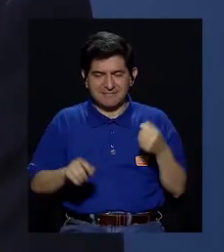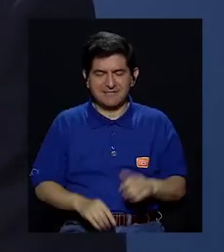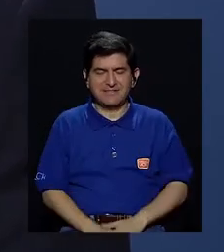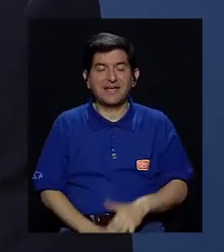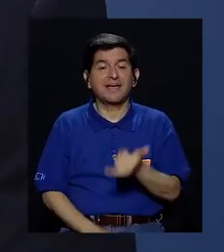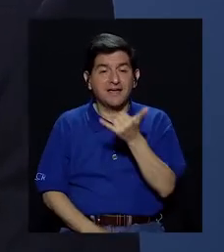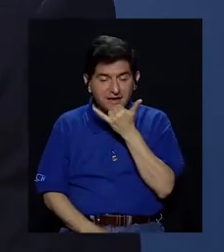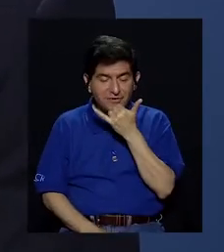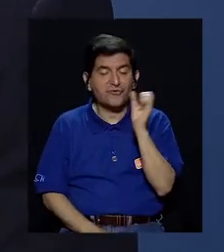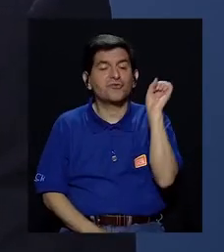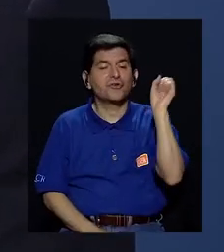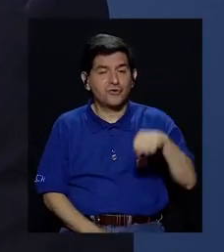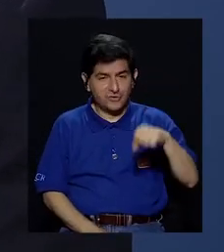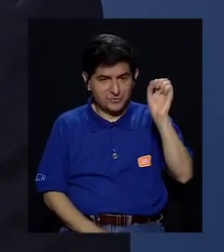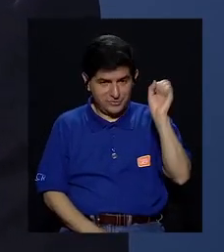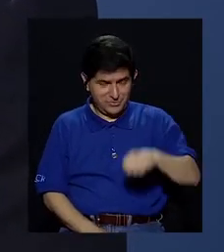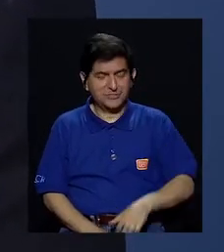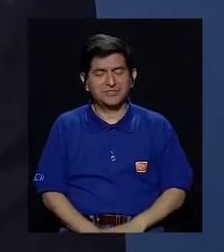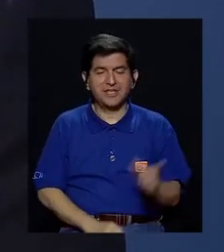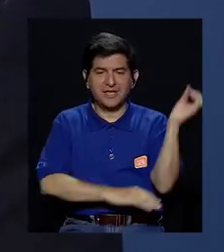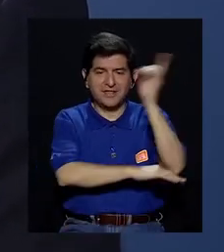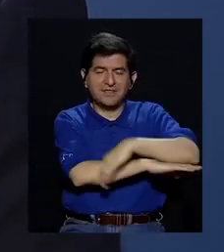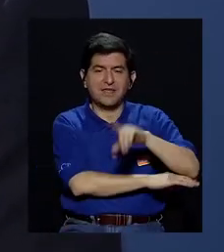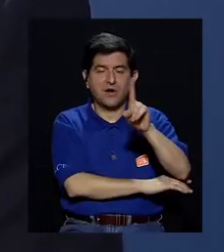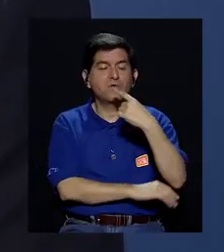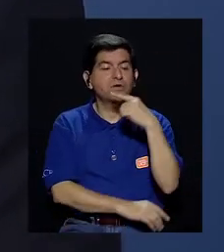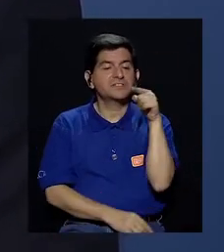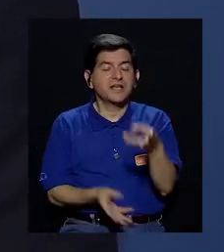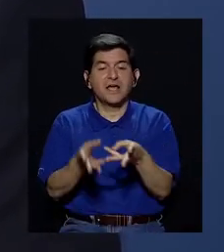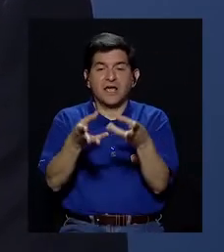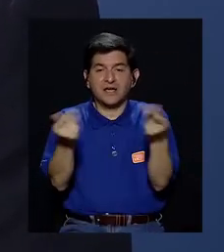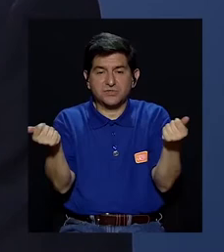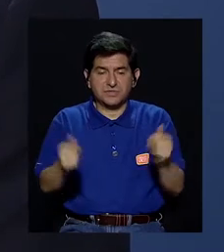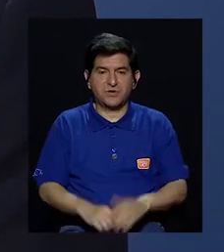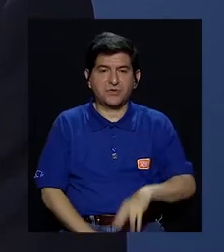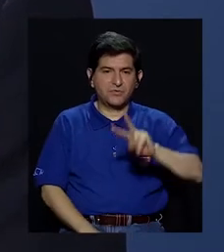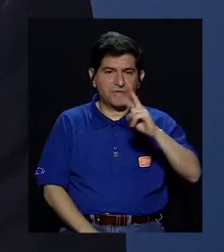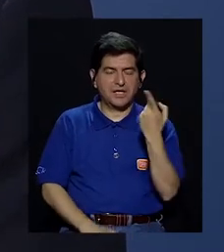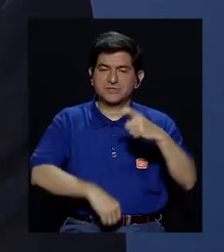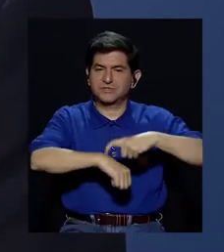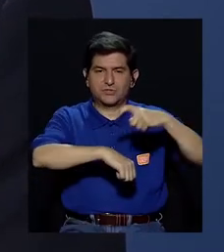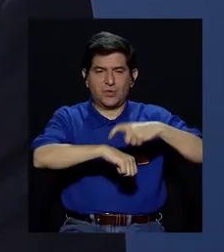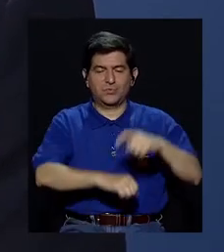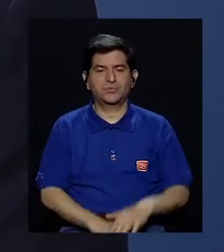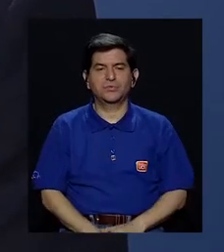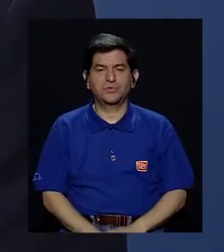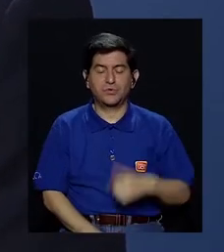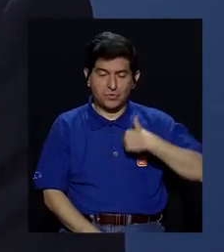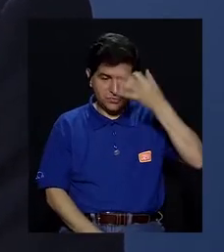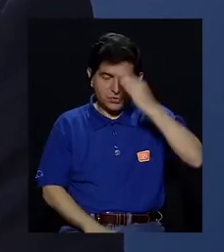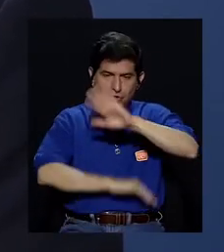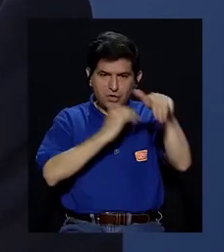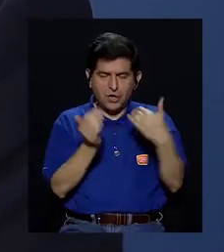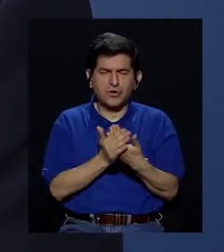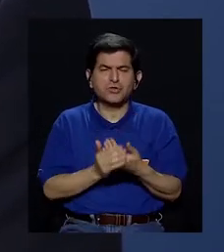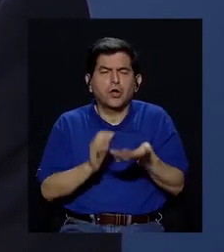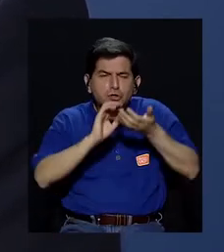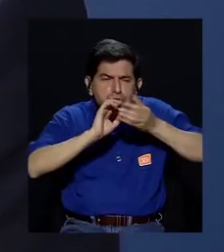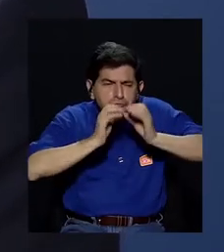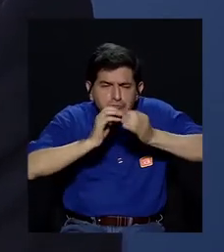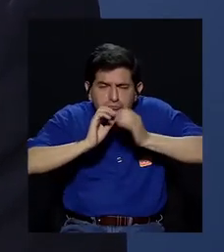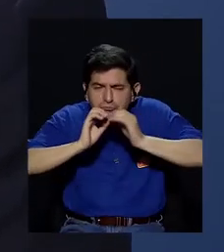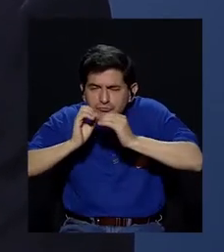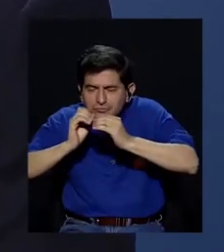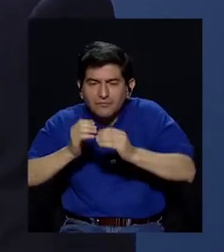creo que fue un error que desde el día uno se dijera esto se lo resuelven según empiecen segunda ronda porque entonces creo que todos empezaron a